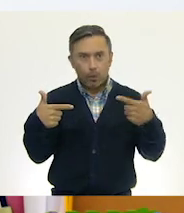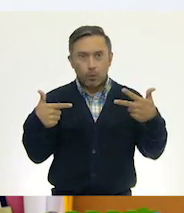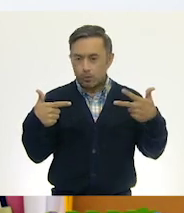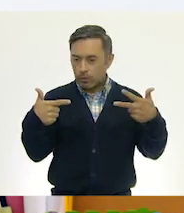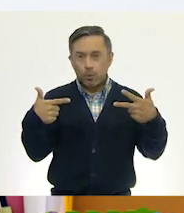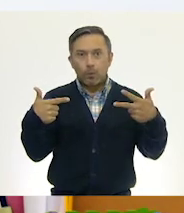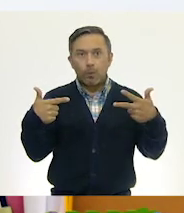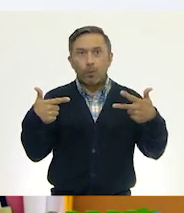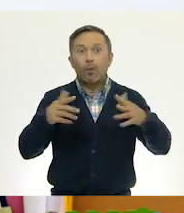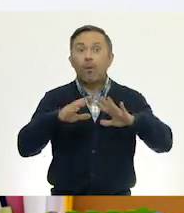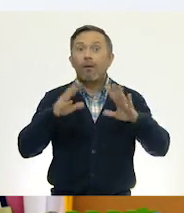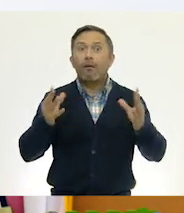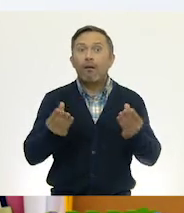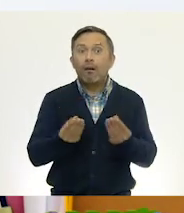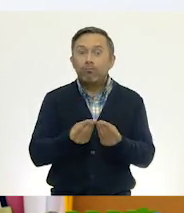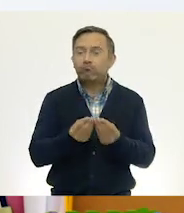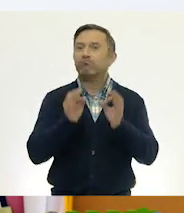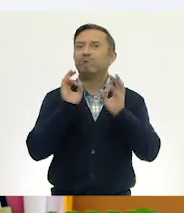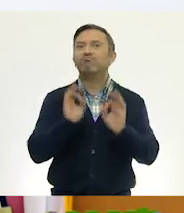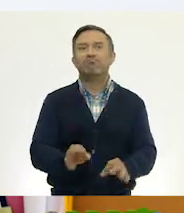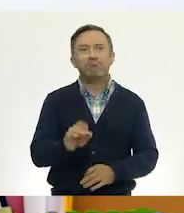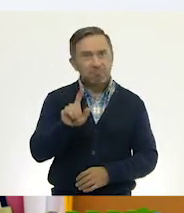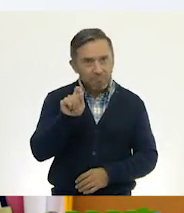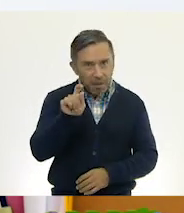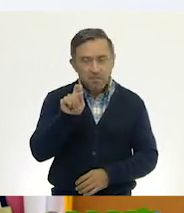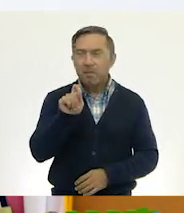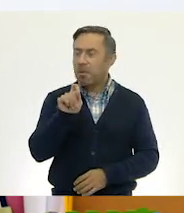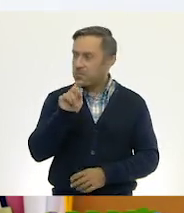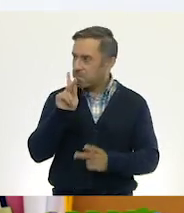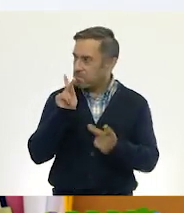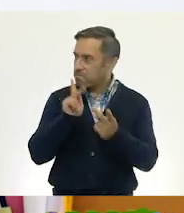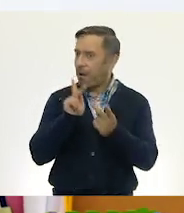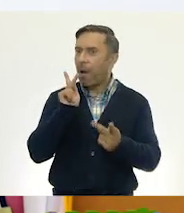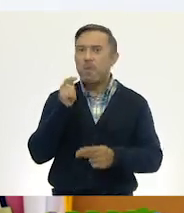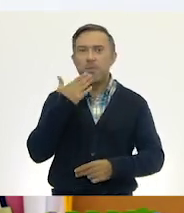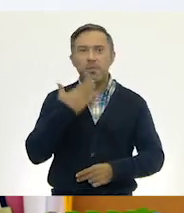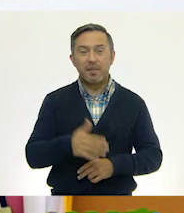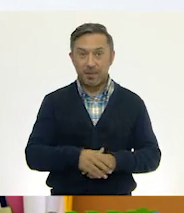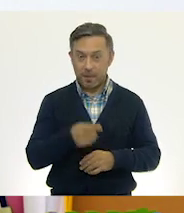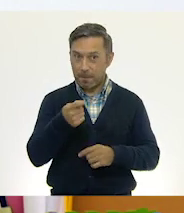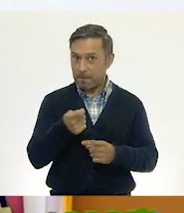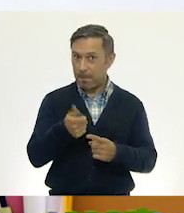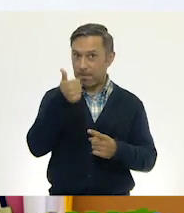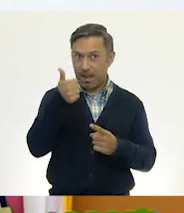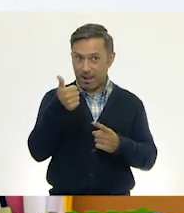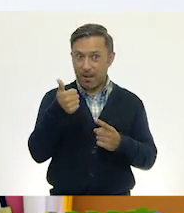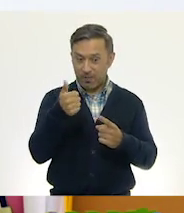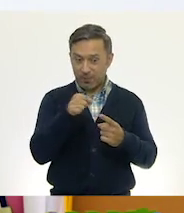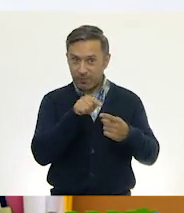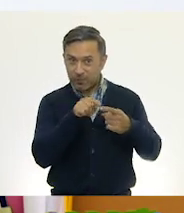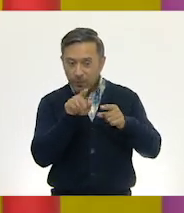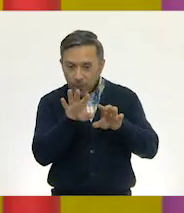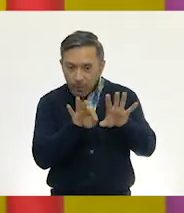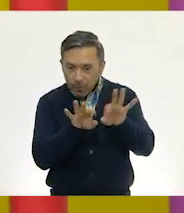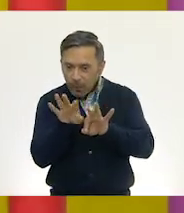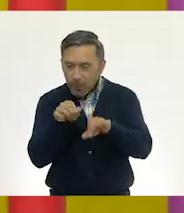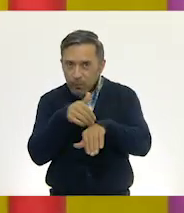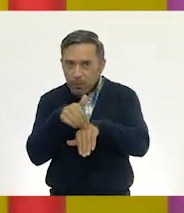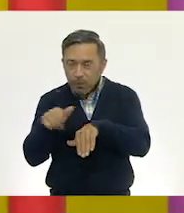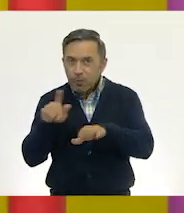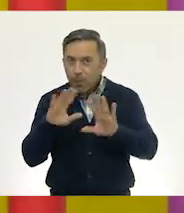Sí, 20, nos dan 20. Sí. Muy bien, la primera combinación estuvo muy bien. Así ¿Tenemos es. Una segunda combinación? Claro que